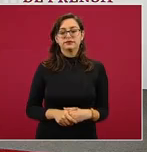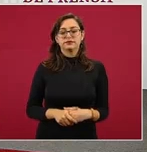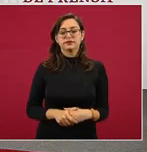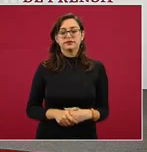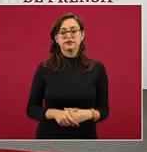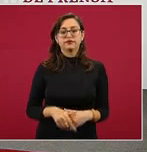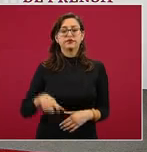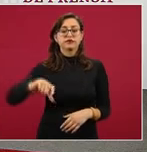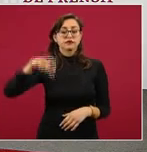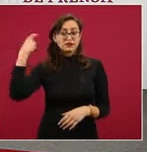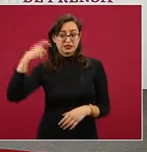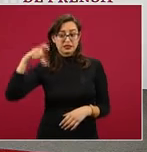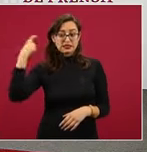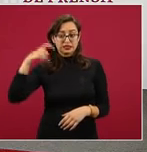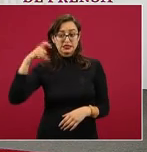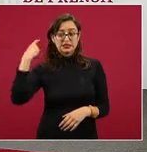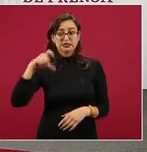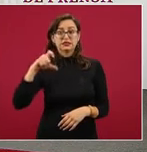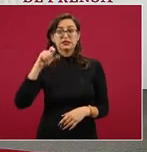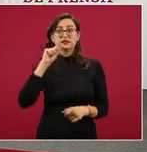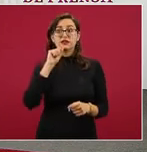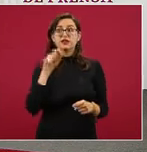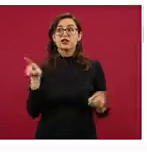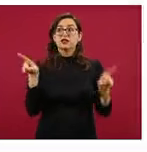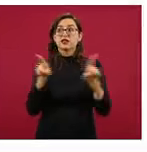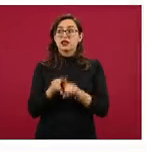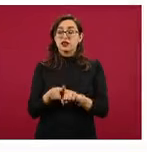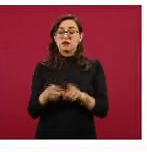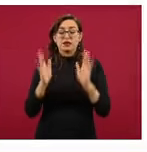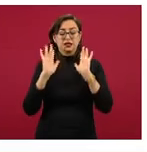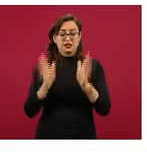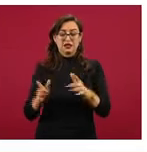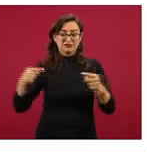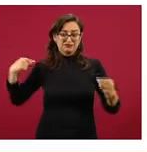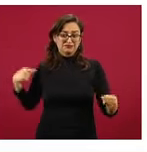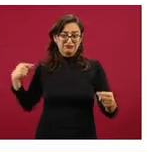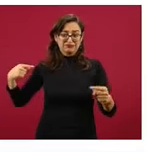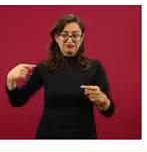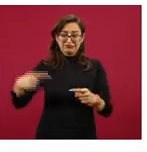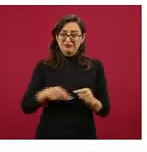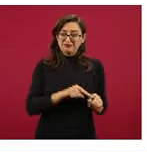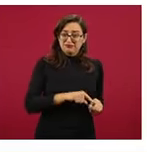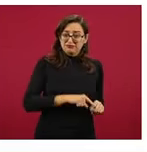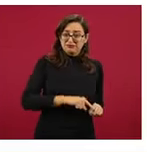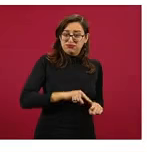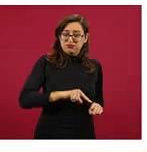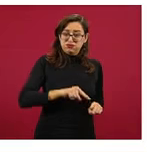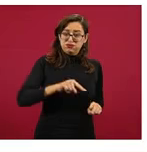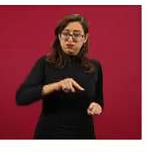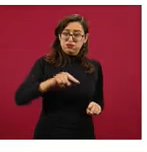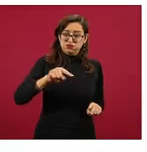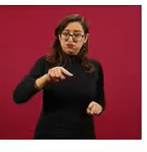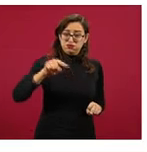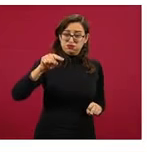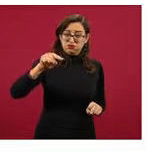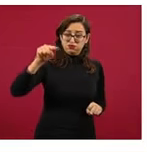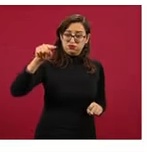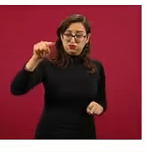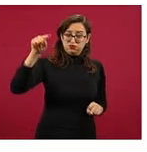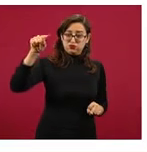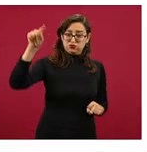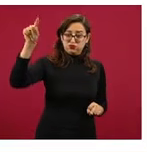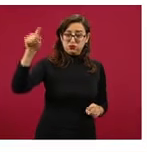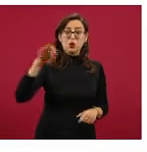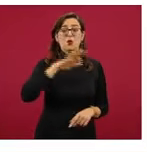El estado de Querétaro también ya tiene una tendencia de muchas semanas de crecimiento, y esto se